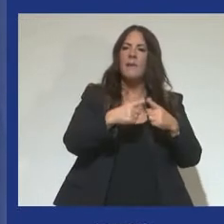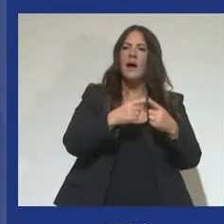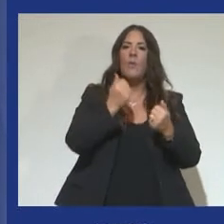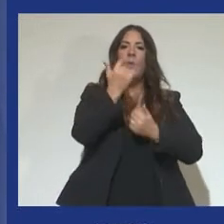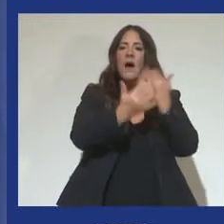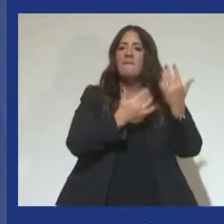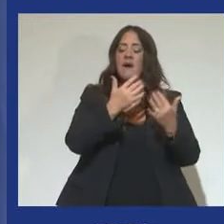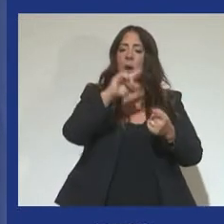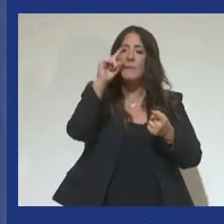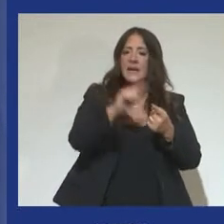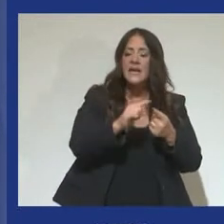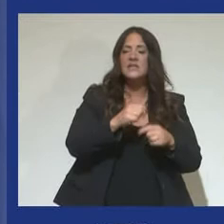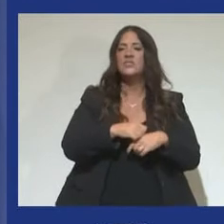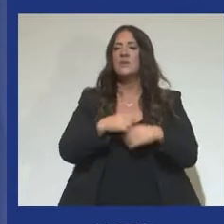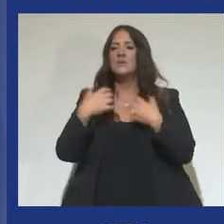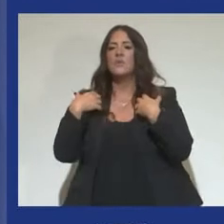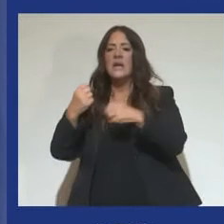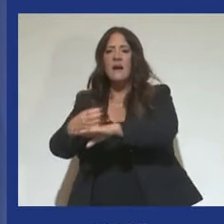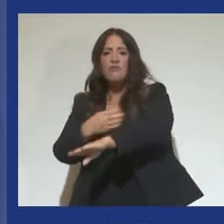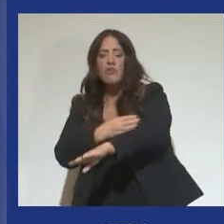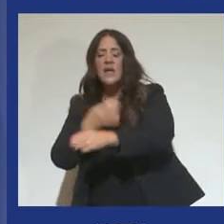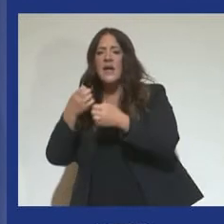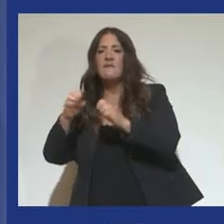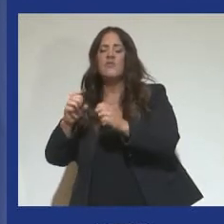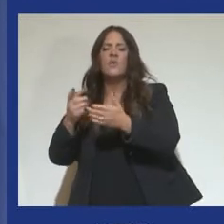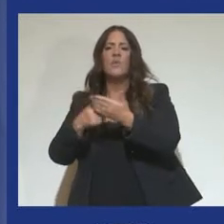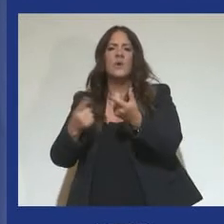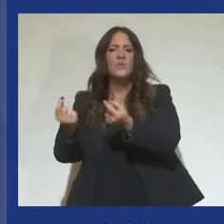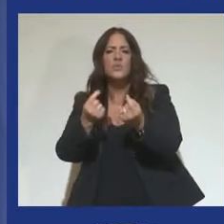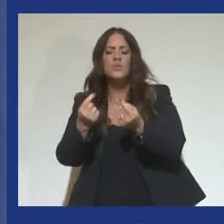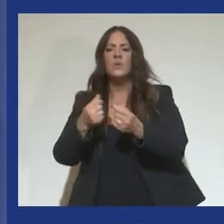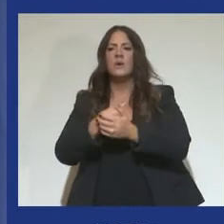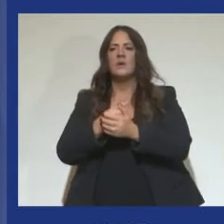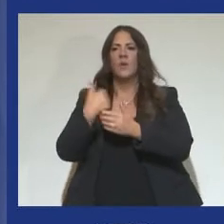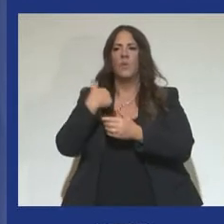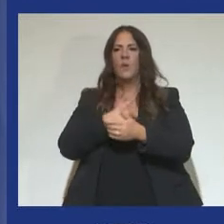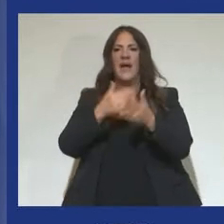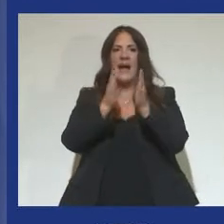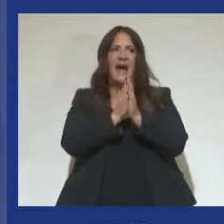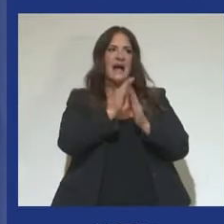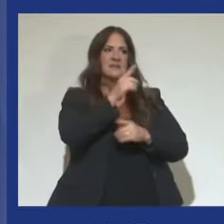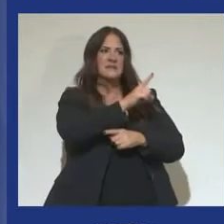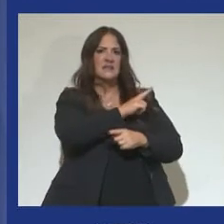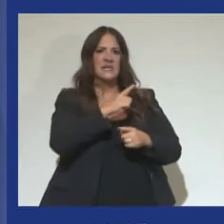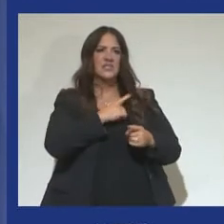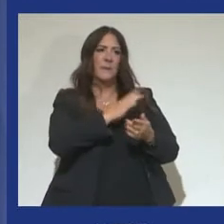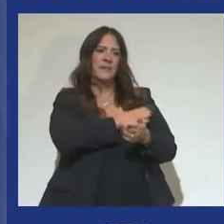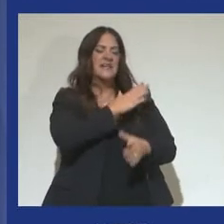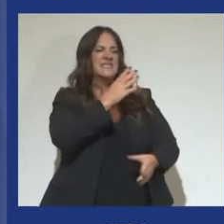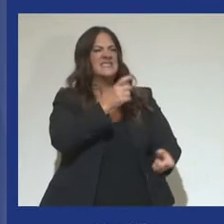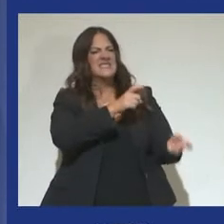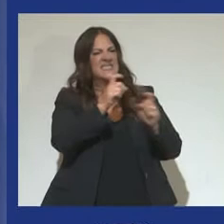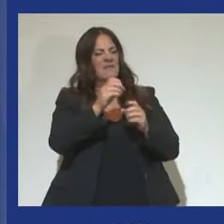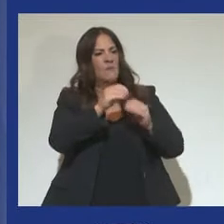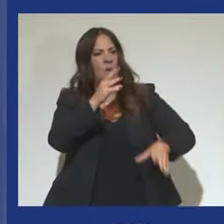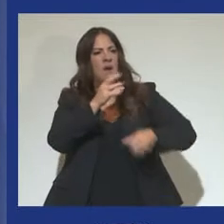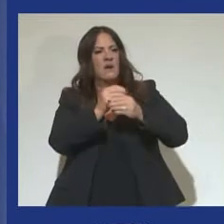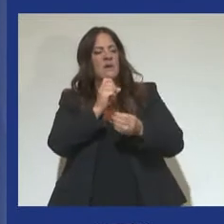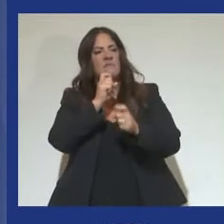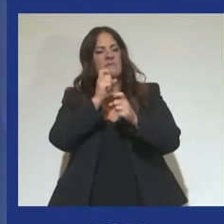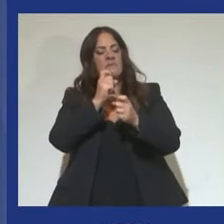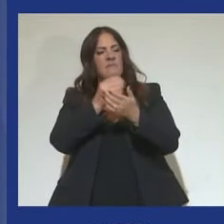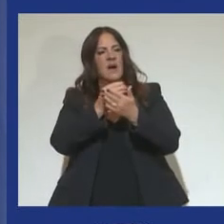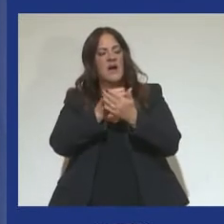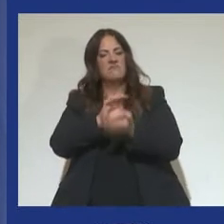esfuerzos de recuperación y de incendios forestales ahora específicamente en este presupuesto estamos pidiéndole a la legislatura que apruebe apoyo adicional para